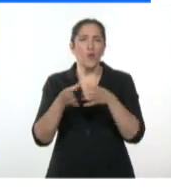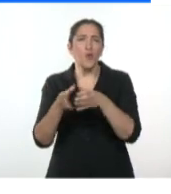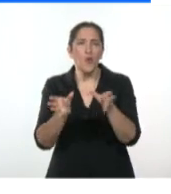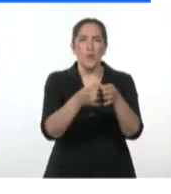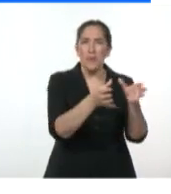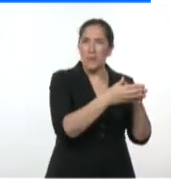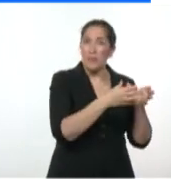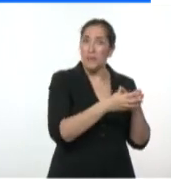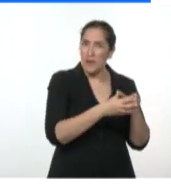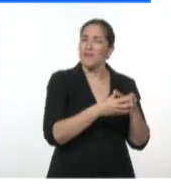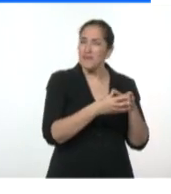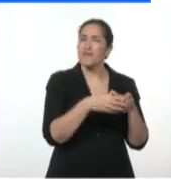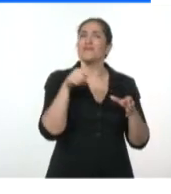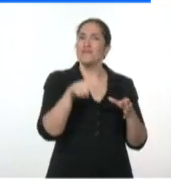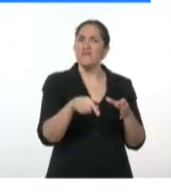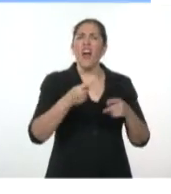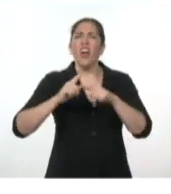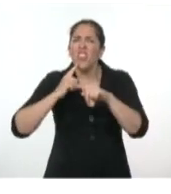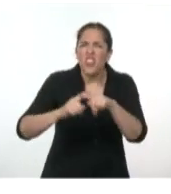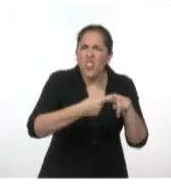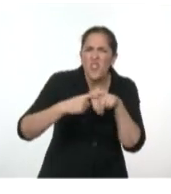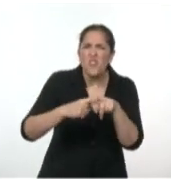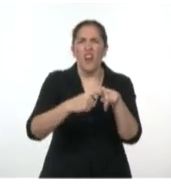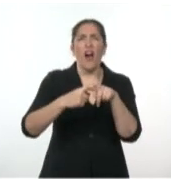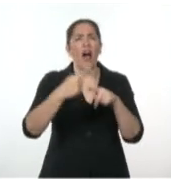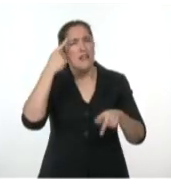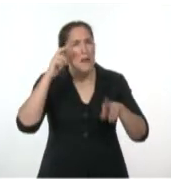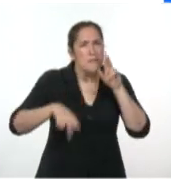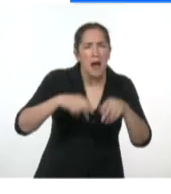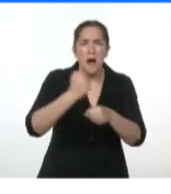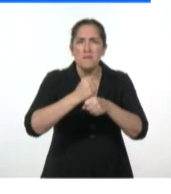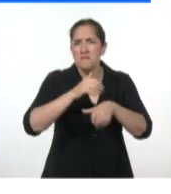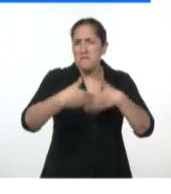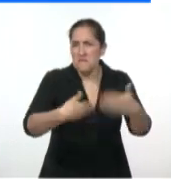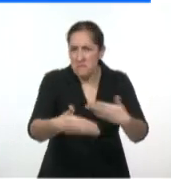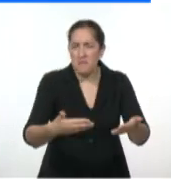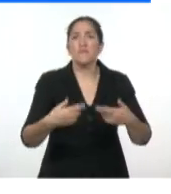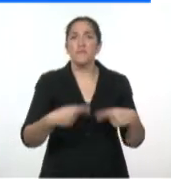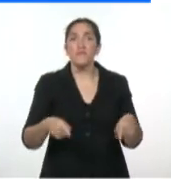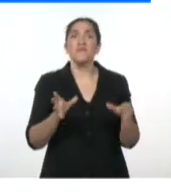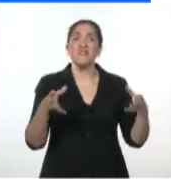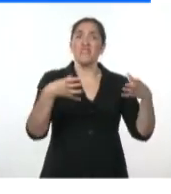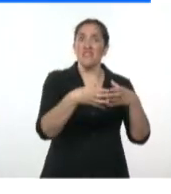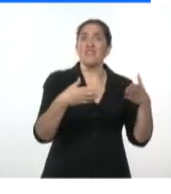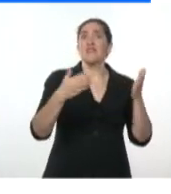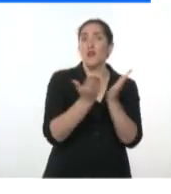participación, donde también se debaten ideas y se concretan acciones. Contame sobre los centros de estudiantes.